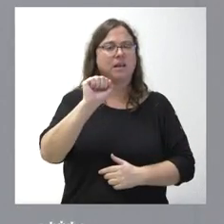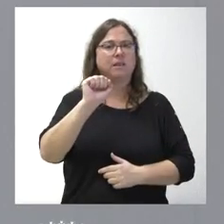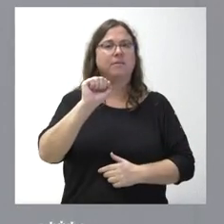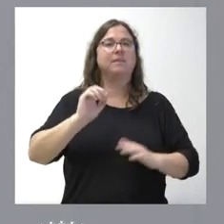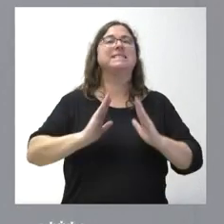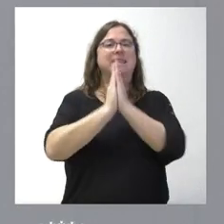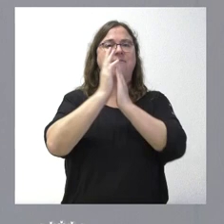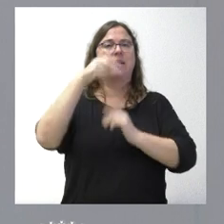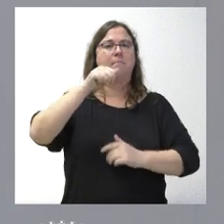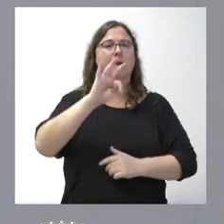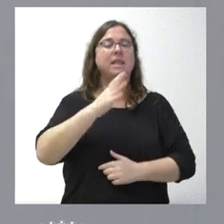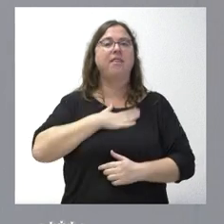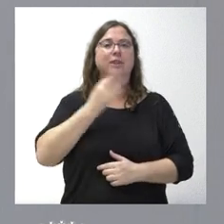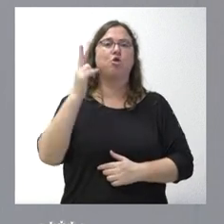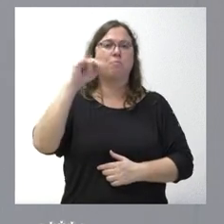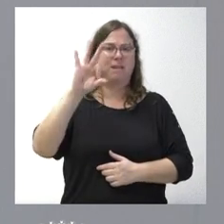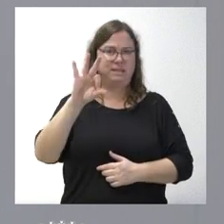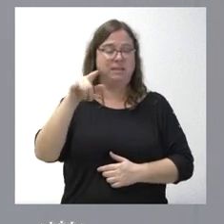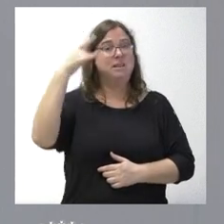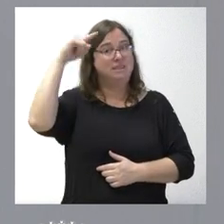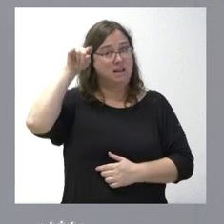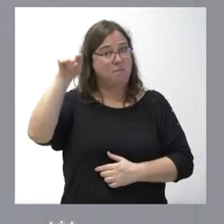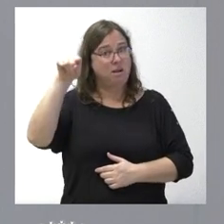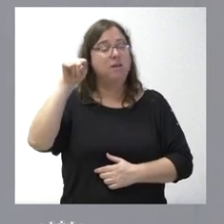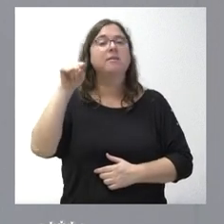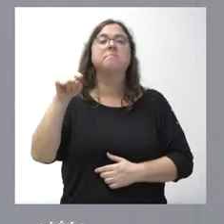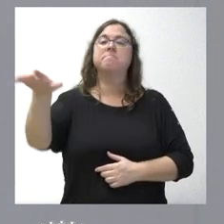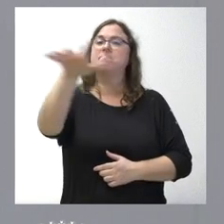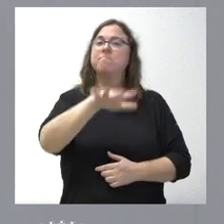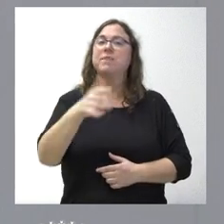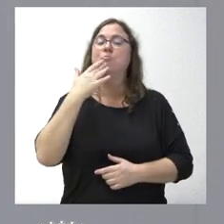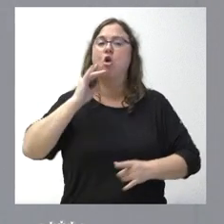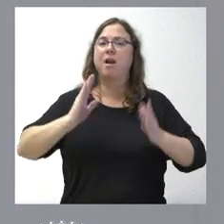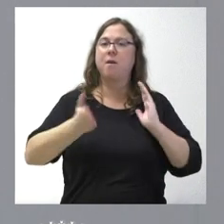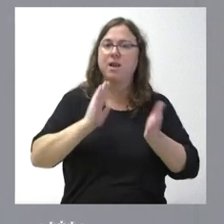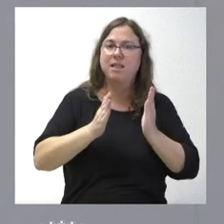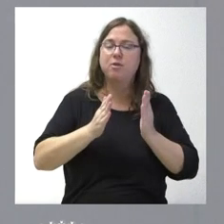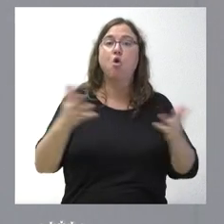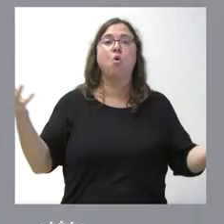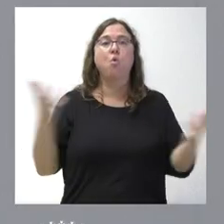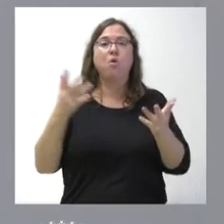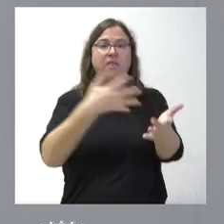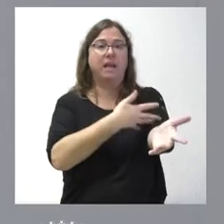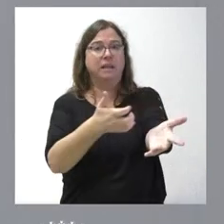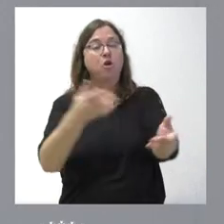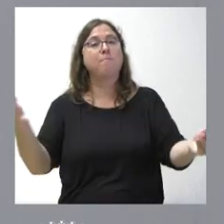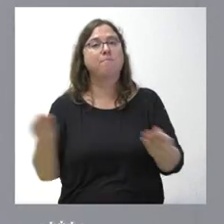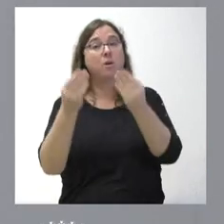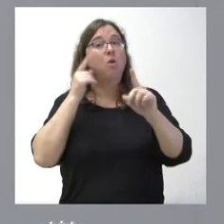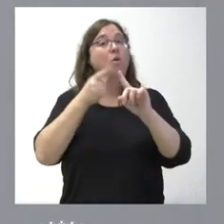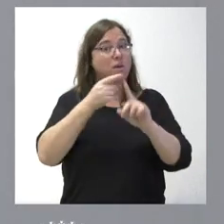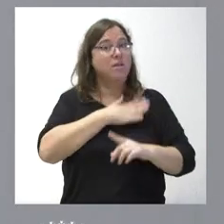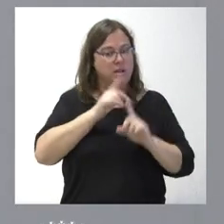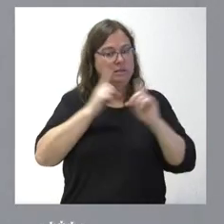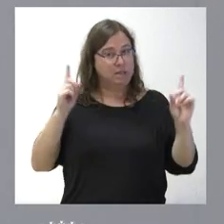Marta de tormes que permitirán mejorar áreas como la rehabilitación urgencias o extracciones esteo de los objetivos que nos habemos planteado en esta